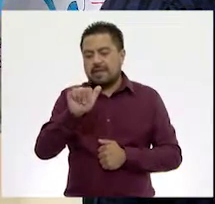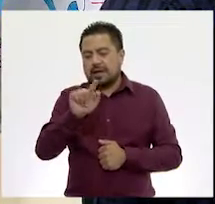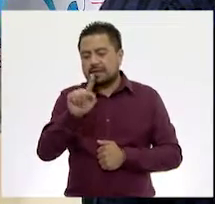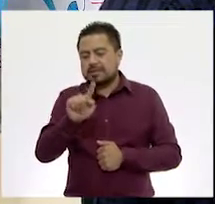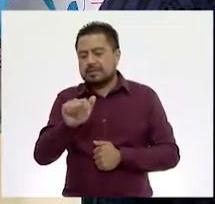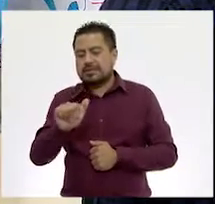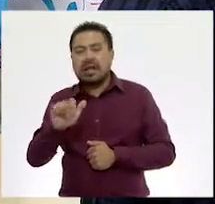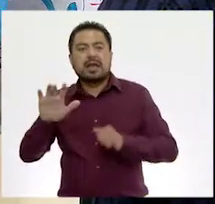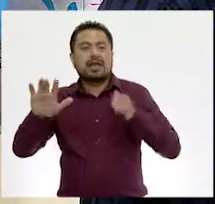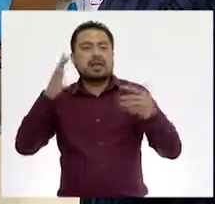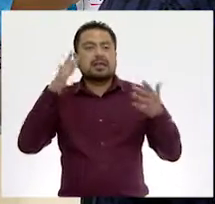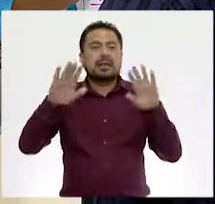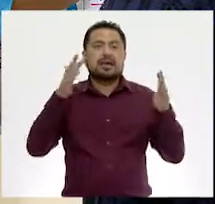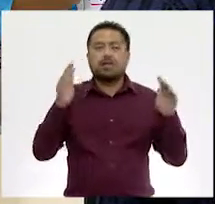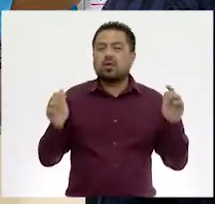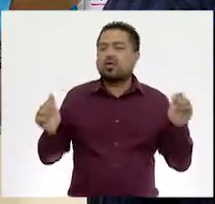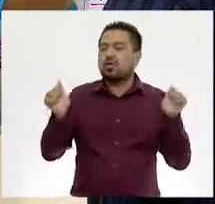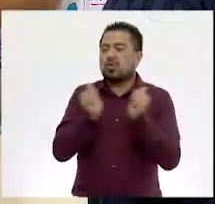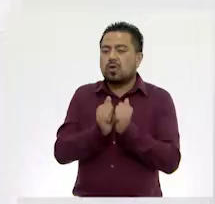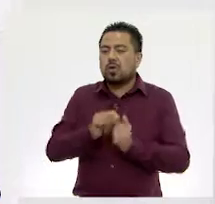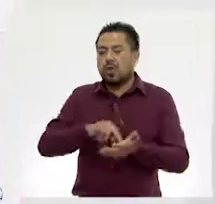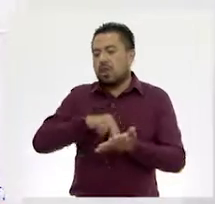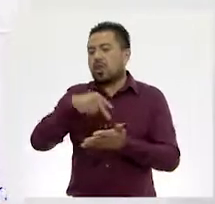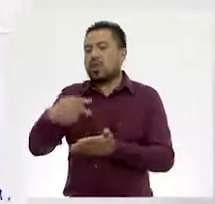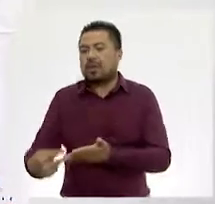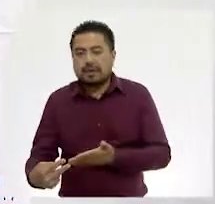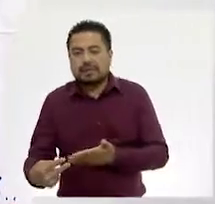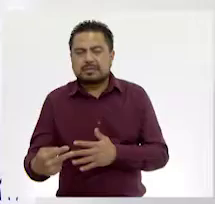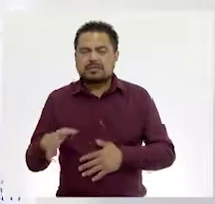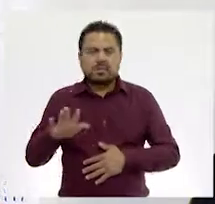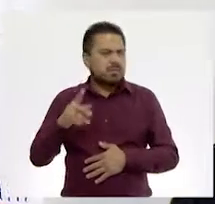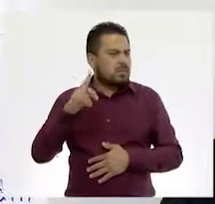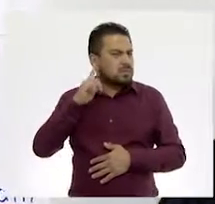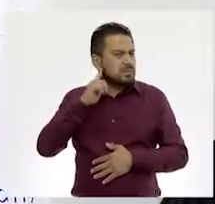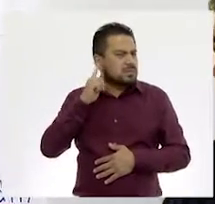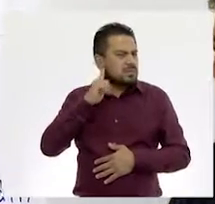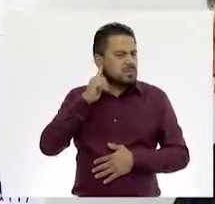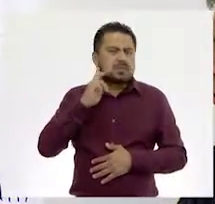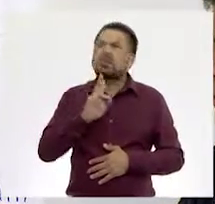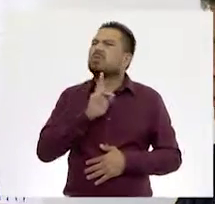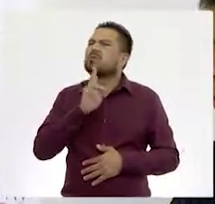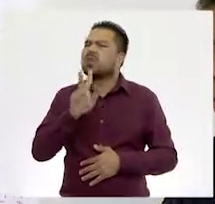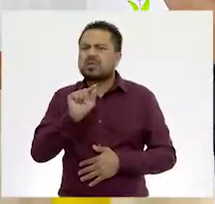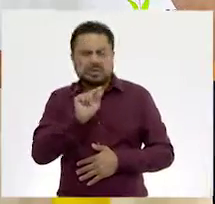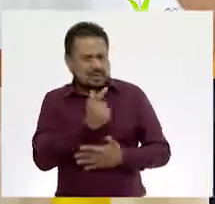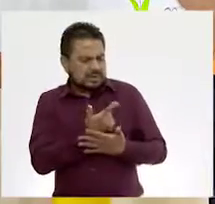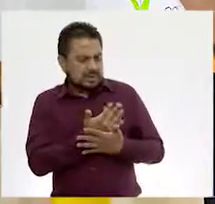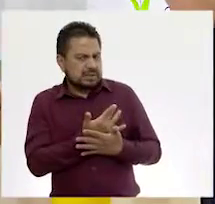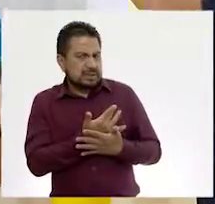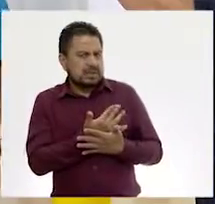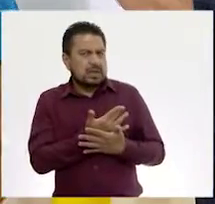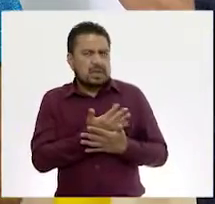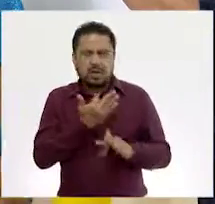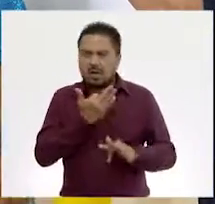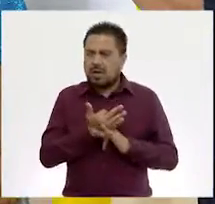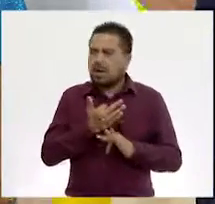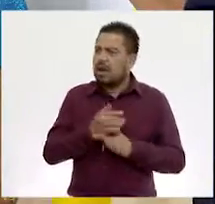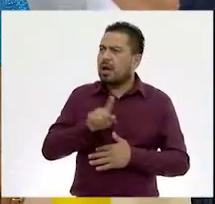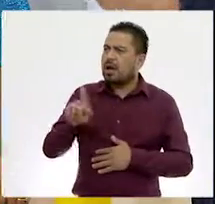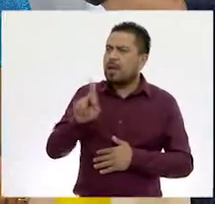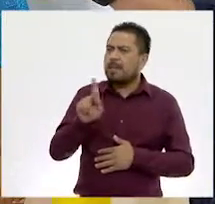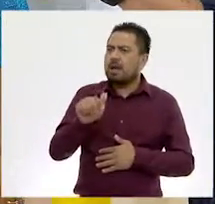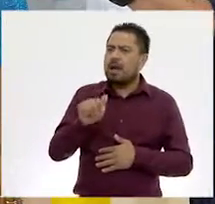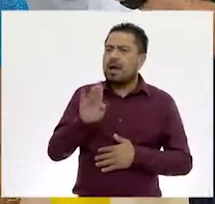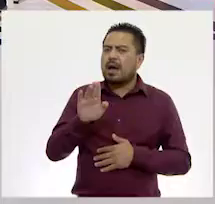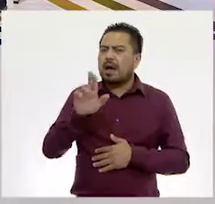bien. Travieso con tropiezo. Ah, estoy escuchando la voz. Espera un momento. Pablo,